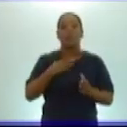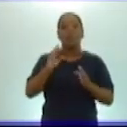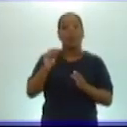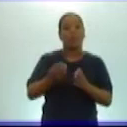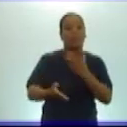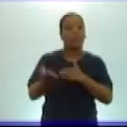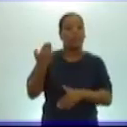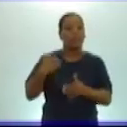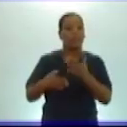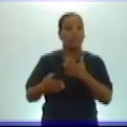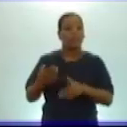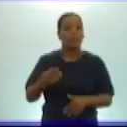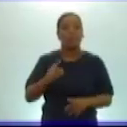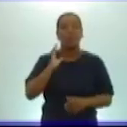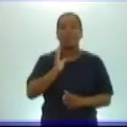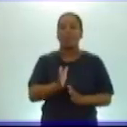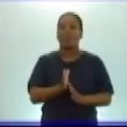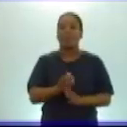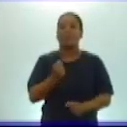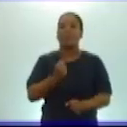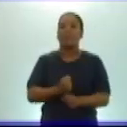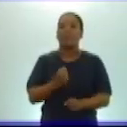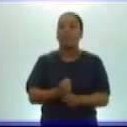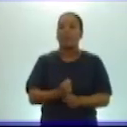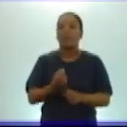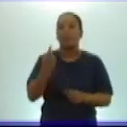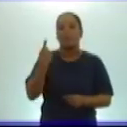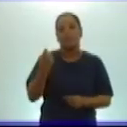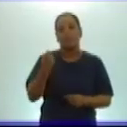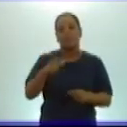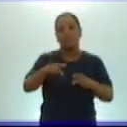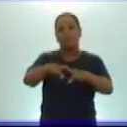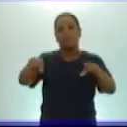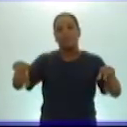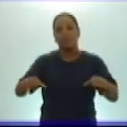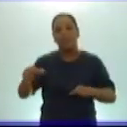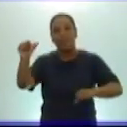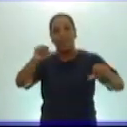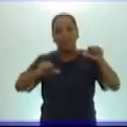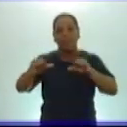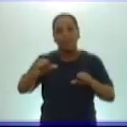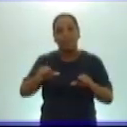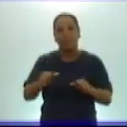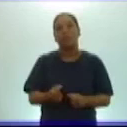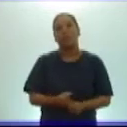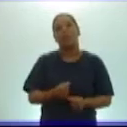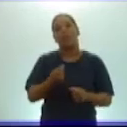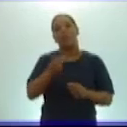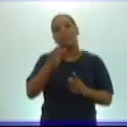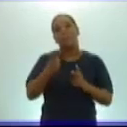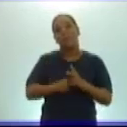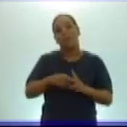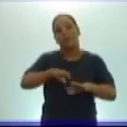a continuar trabajando con los útiles de laboratorio que aparecen en la página 104.